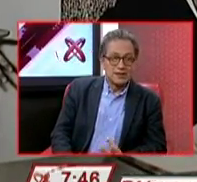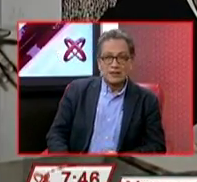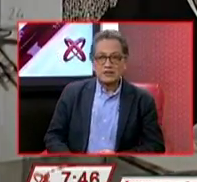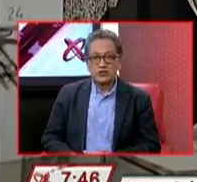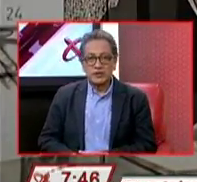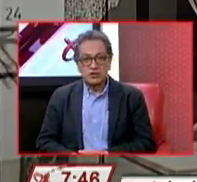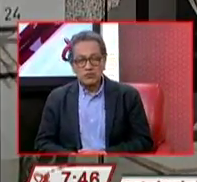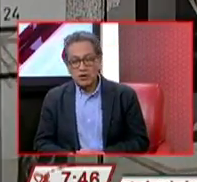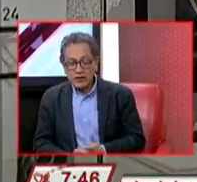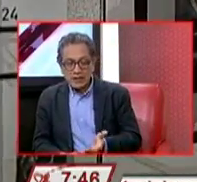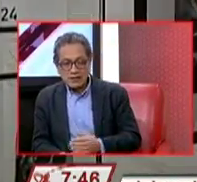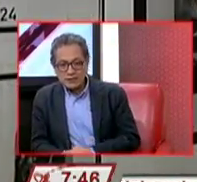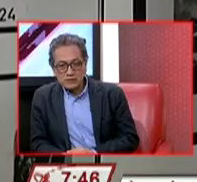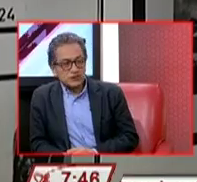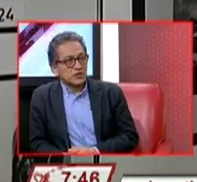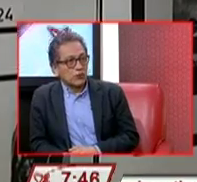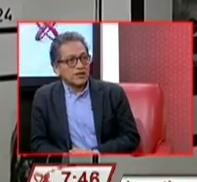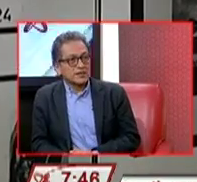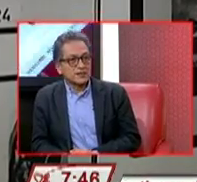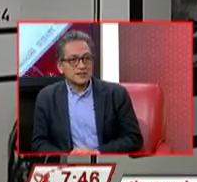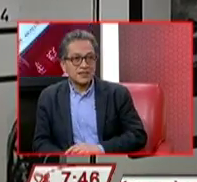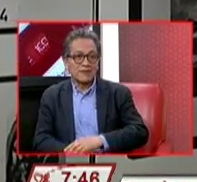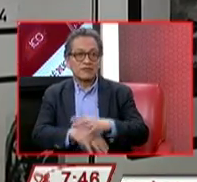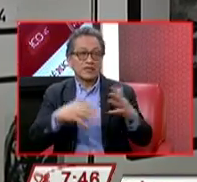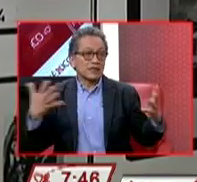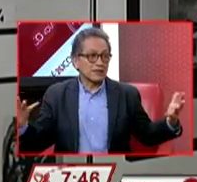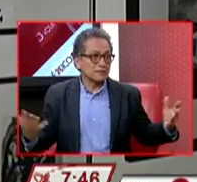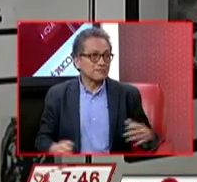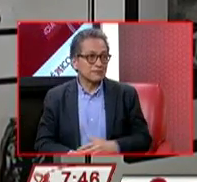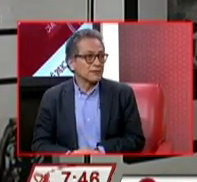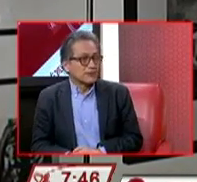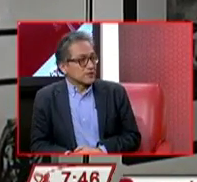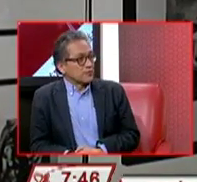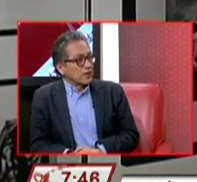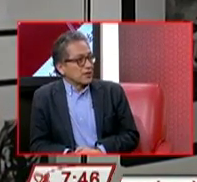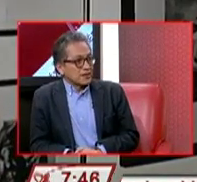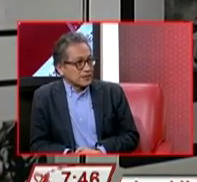falta. Sí, claro. Sobre todo ahora, él en los 50 ya decía que había una